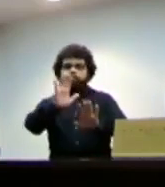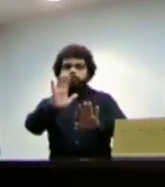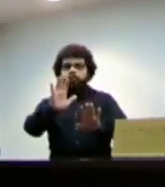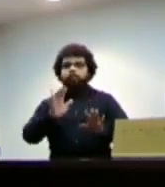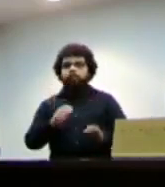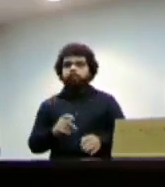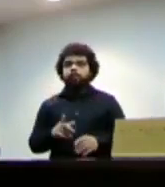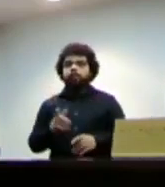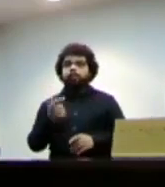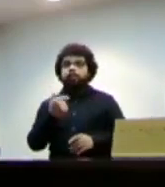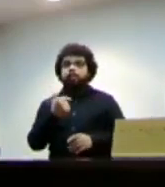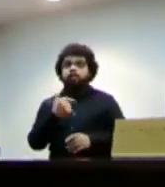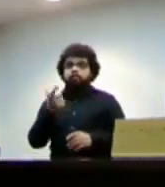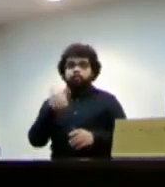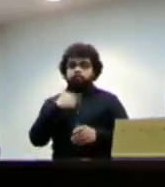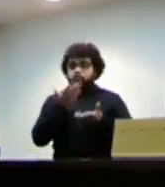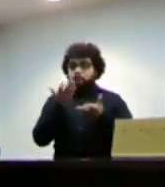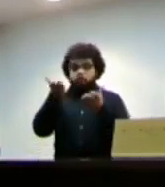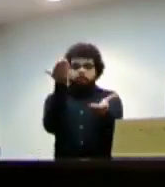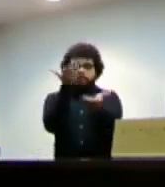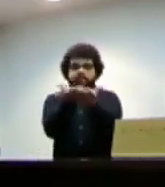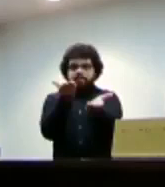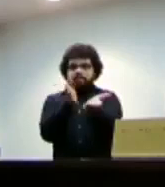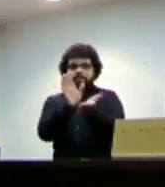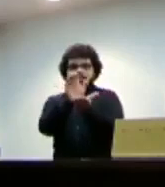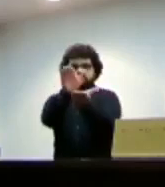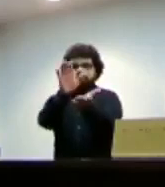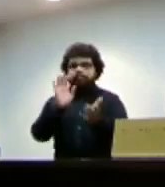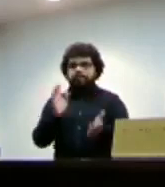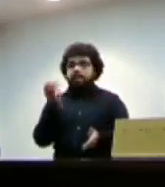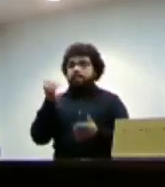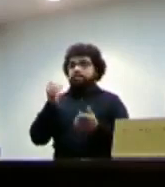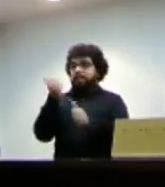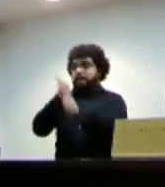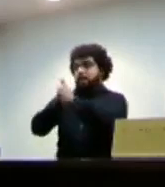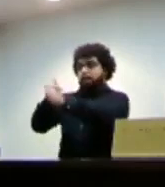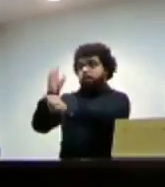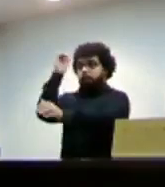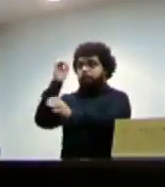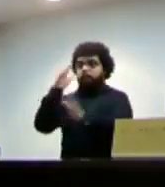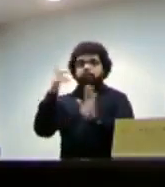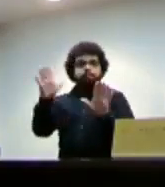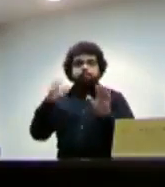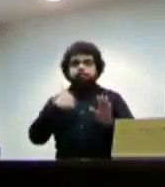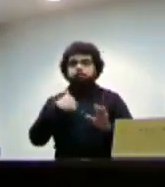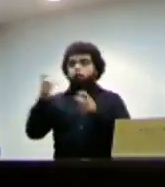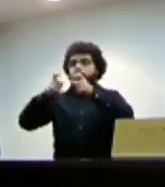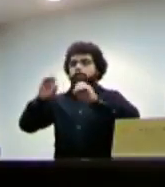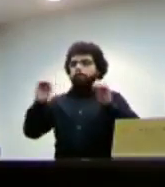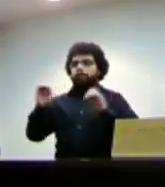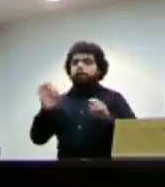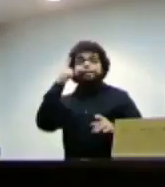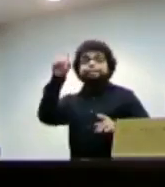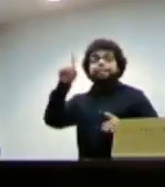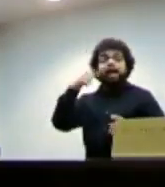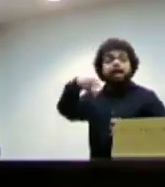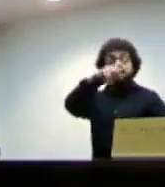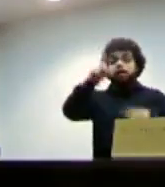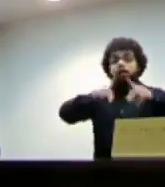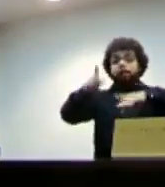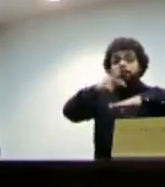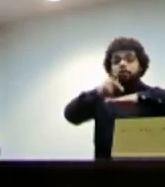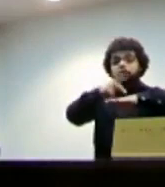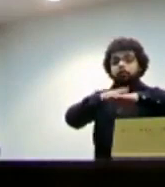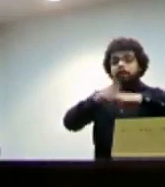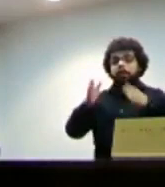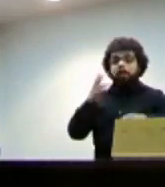Explíquelo. Pues, digo, yo estoy aquí para ver los hechos y las cosas como claro, son. Cada explíquelo cual tiene su opinión y ya eso yo no puedo entrar en ese detalle. Explíquelo. Para que el pueblo busque, explíquelo. Debemos que recordar que